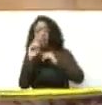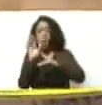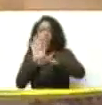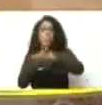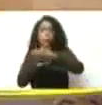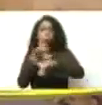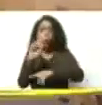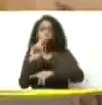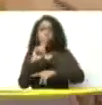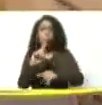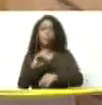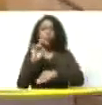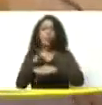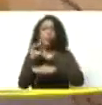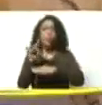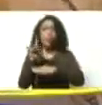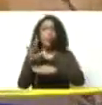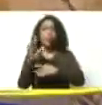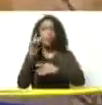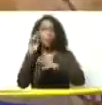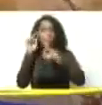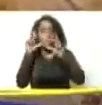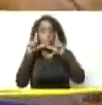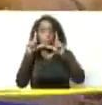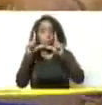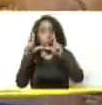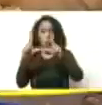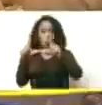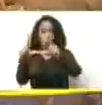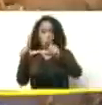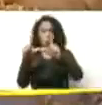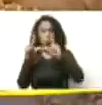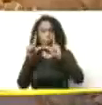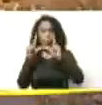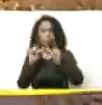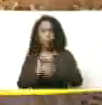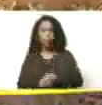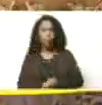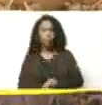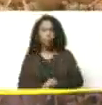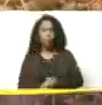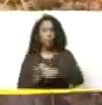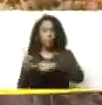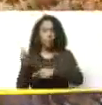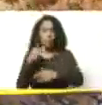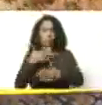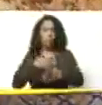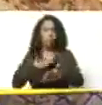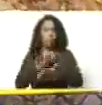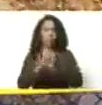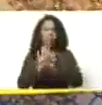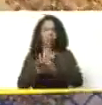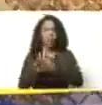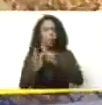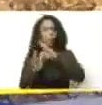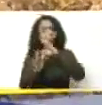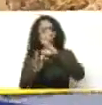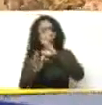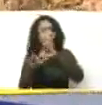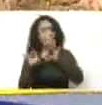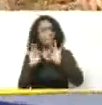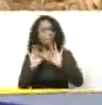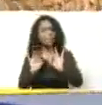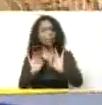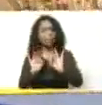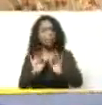vale pégale la cámara mira aquí vale ellos tranquilo en su cama especial verdad